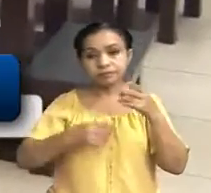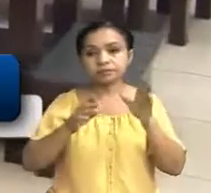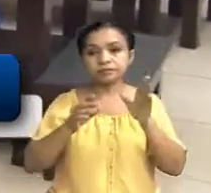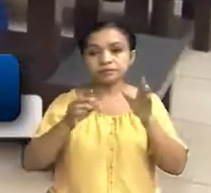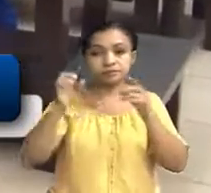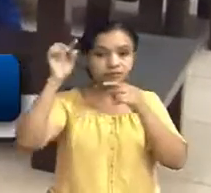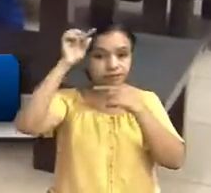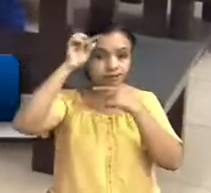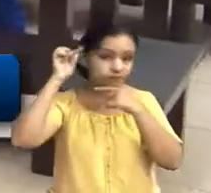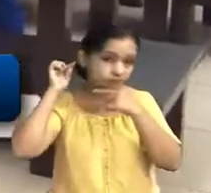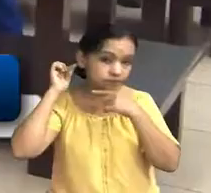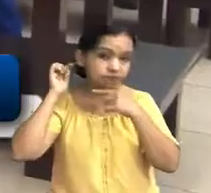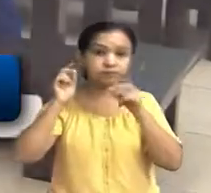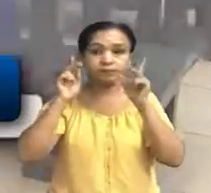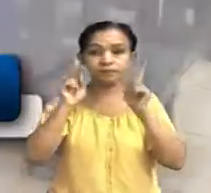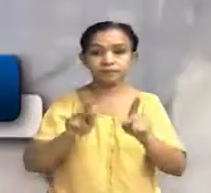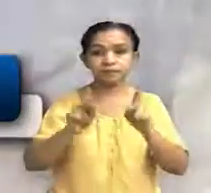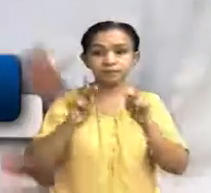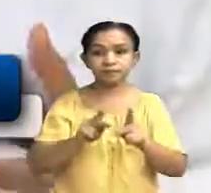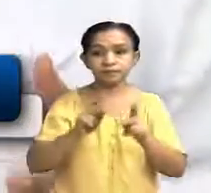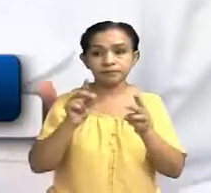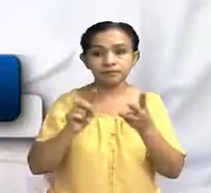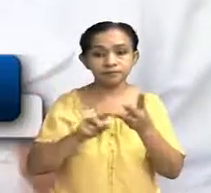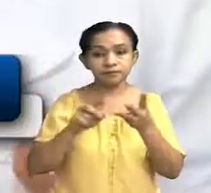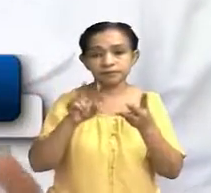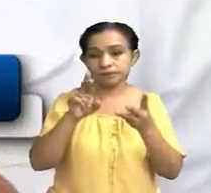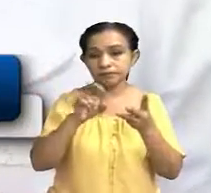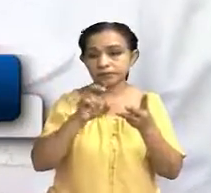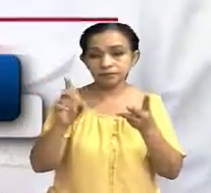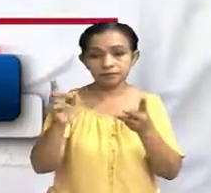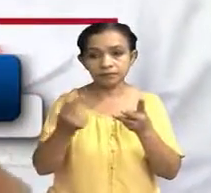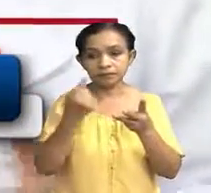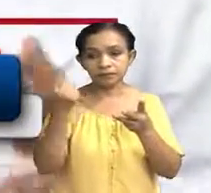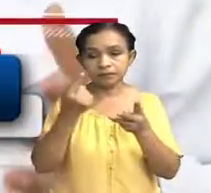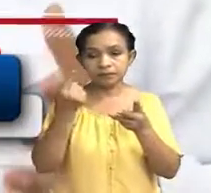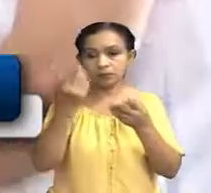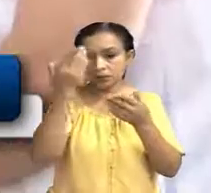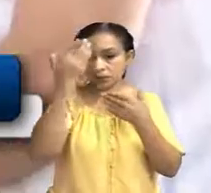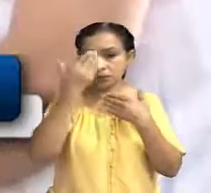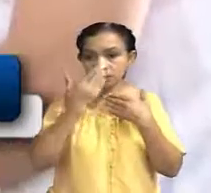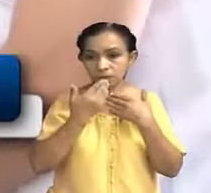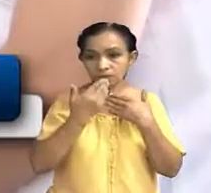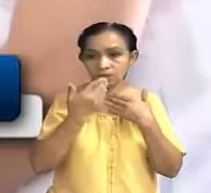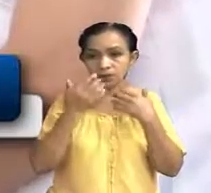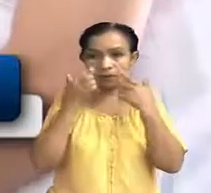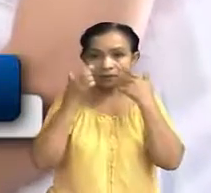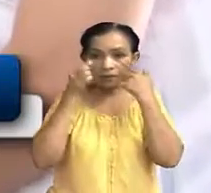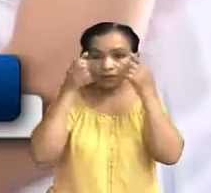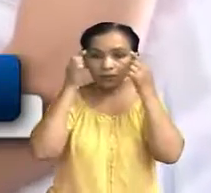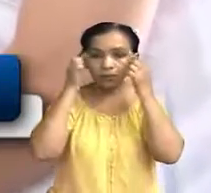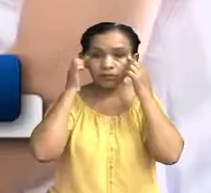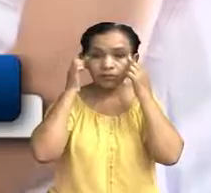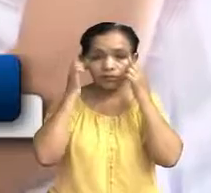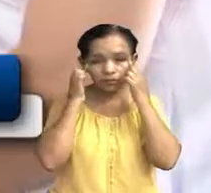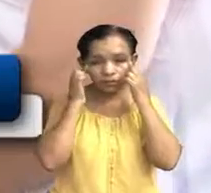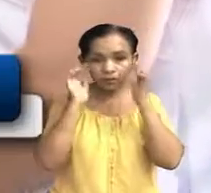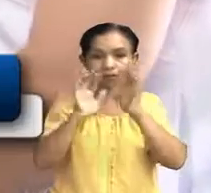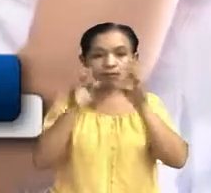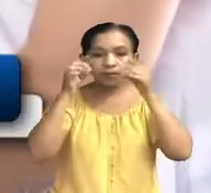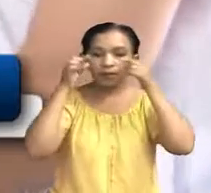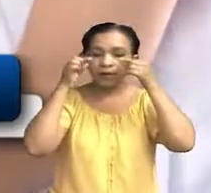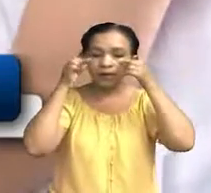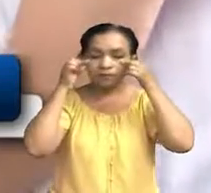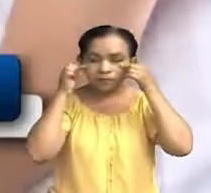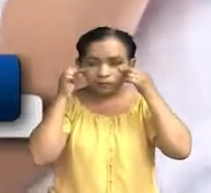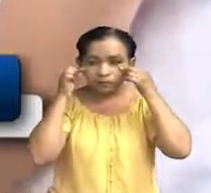una cirugía al paciente. Y la parálisis facial de Bell, que es meramente central, que hay caída de los párpados de las personas. ¿Solo